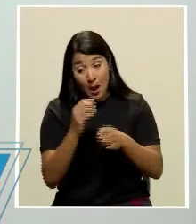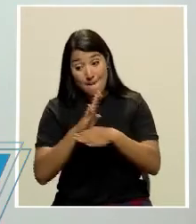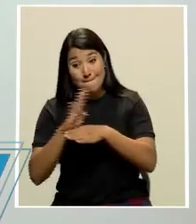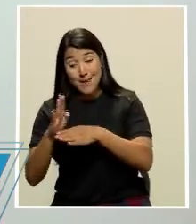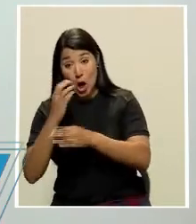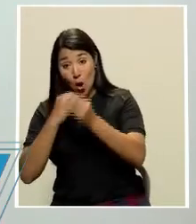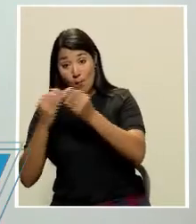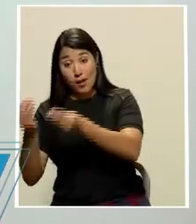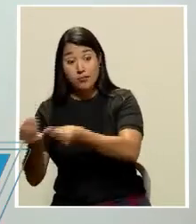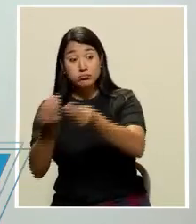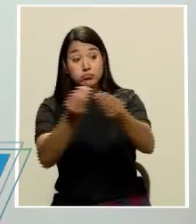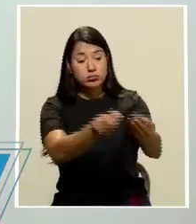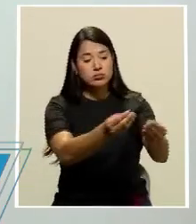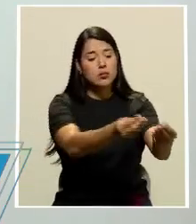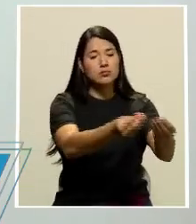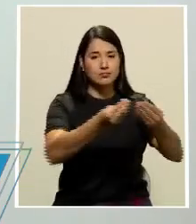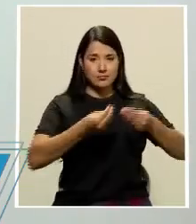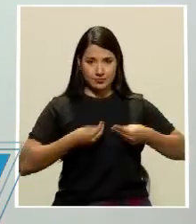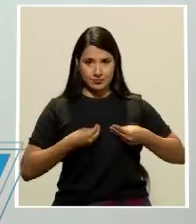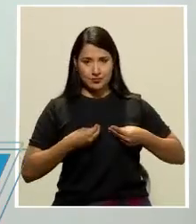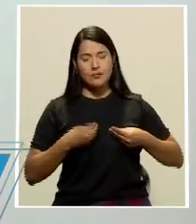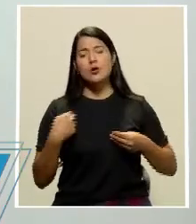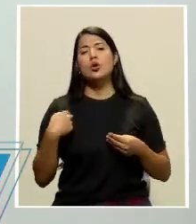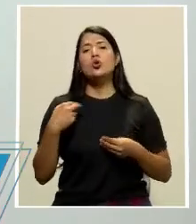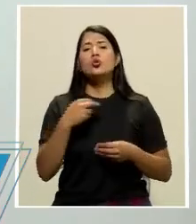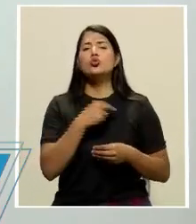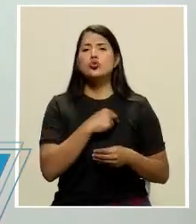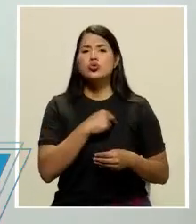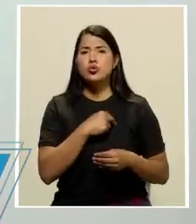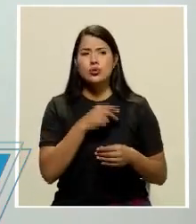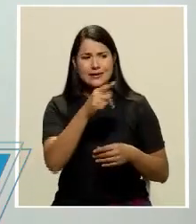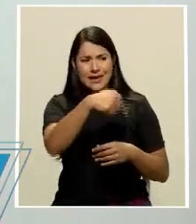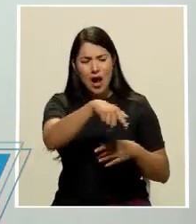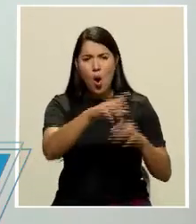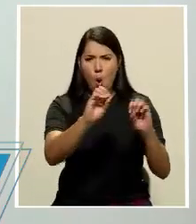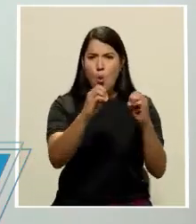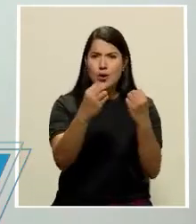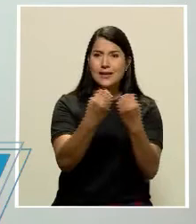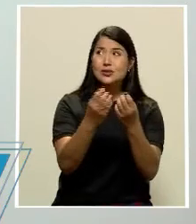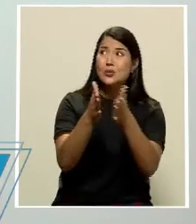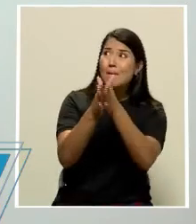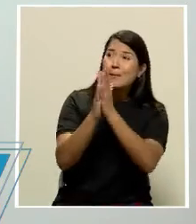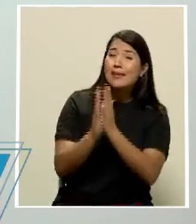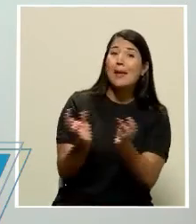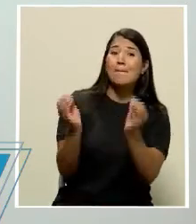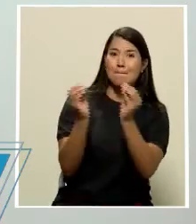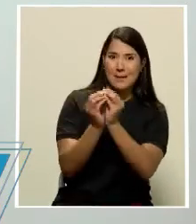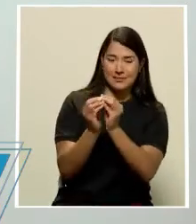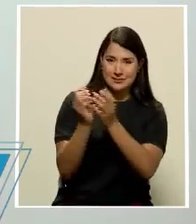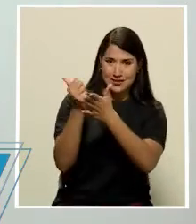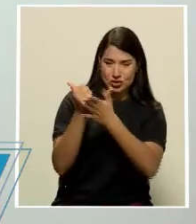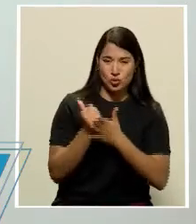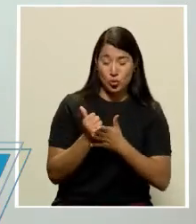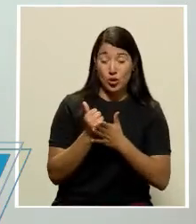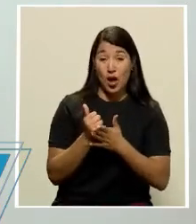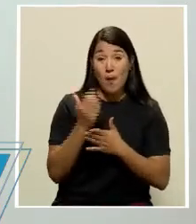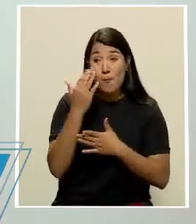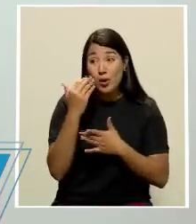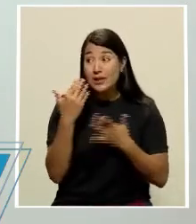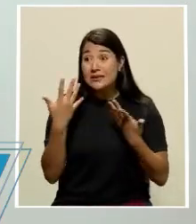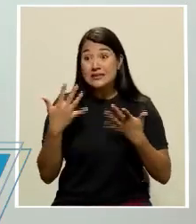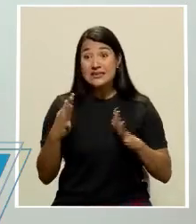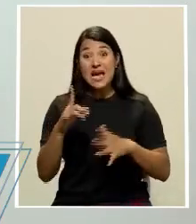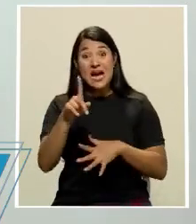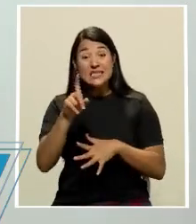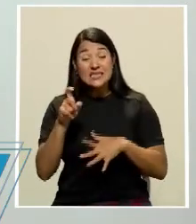estas más de 260, han incrementado sus solicitudes debido a que muchas de ellas, por ejemplo, hay más de 100